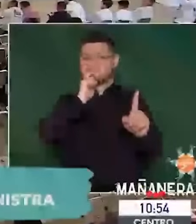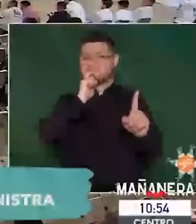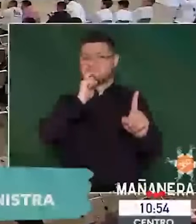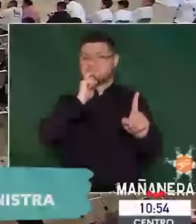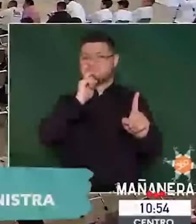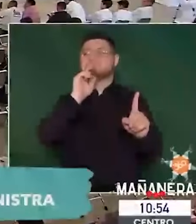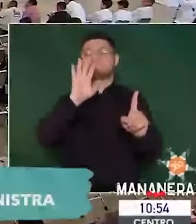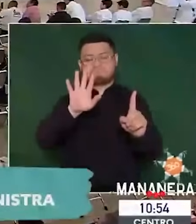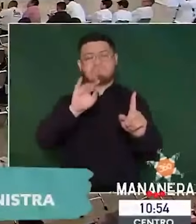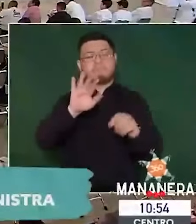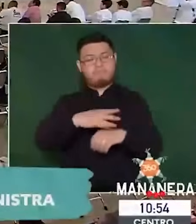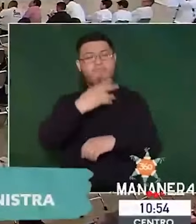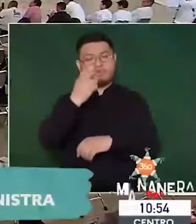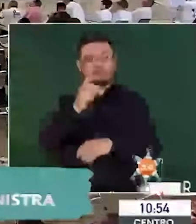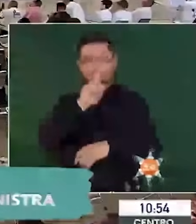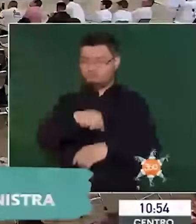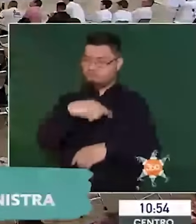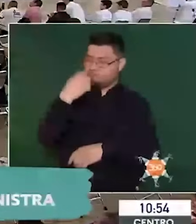Lenia,